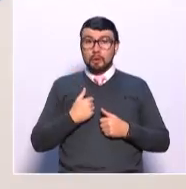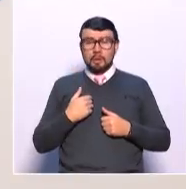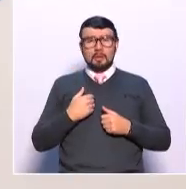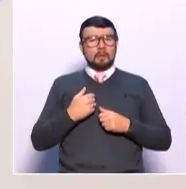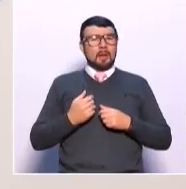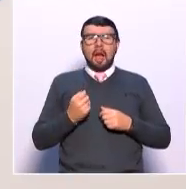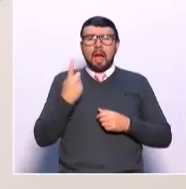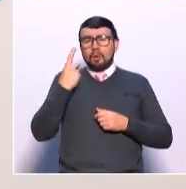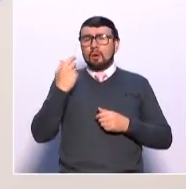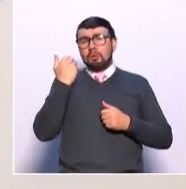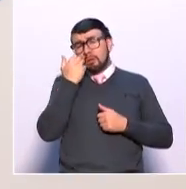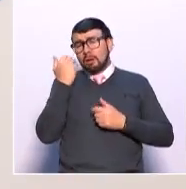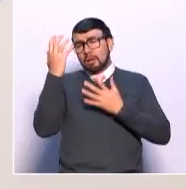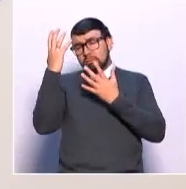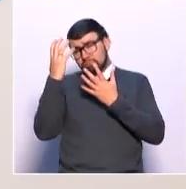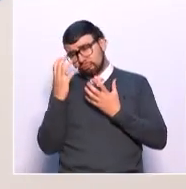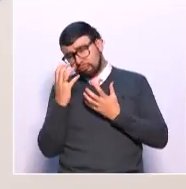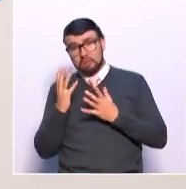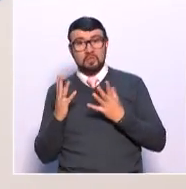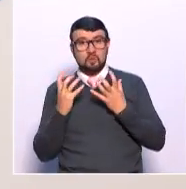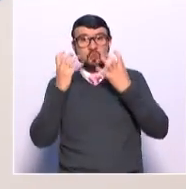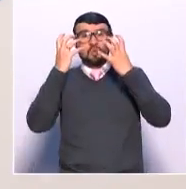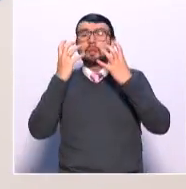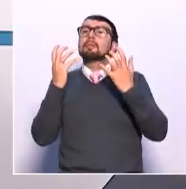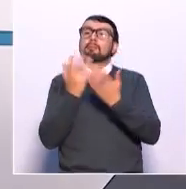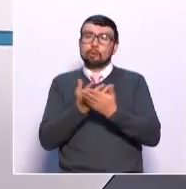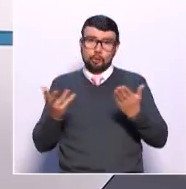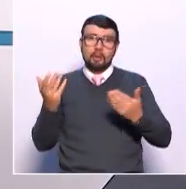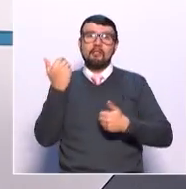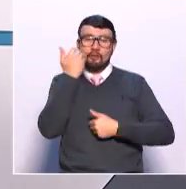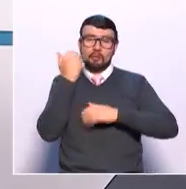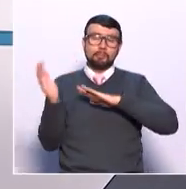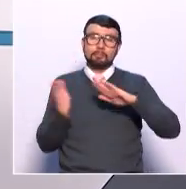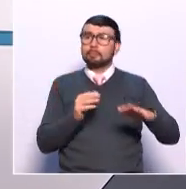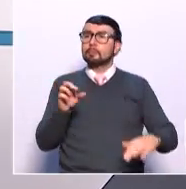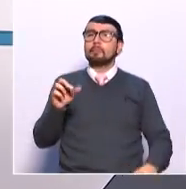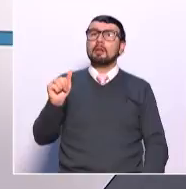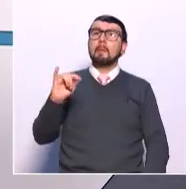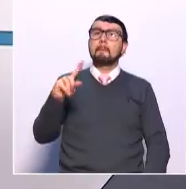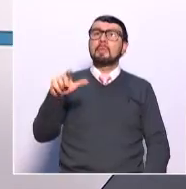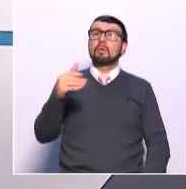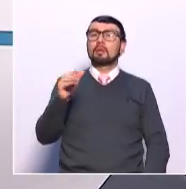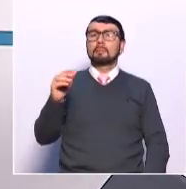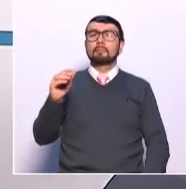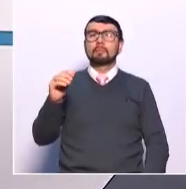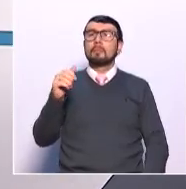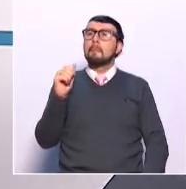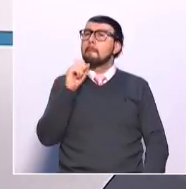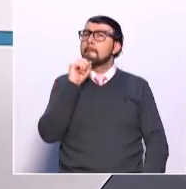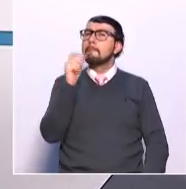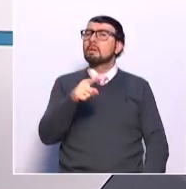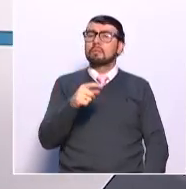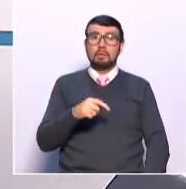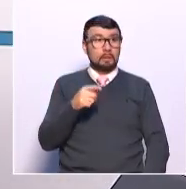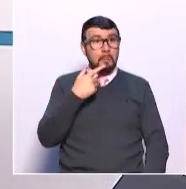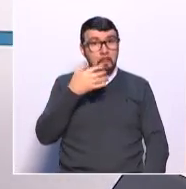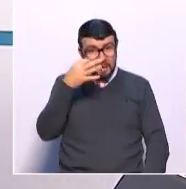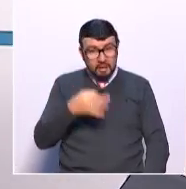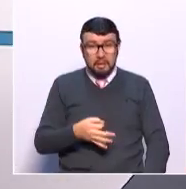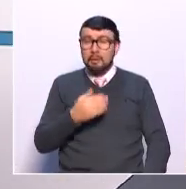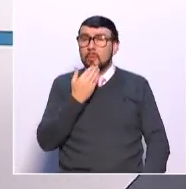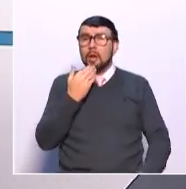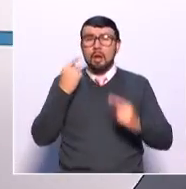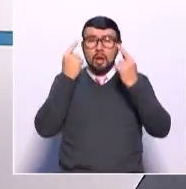situaciones de estrés y emocionales pregunta paulo andrea herrera grajales es verdad que la sinusitis aguda